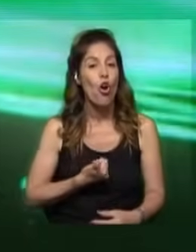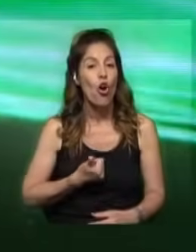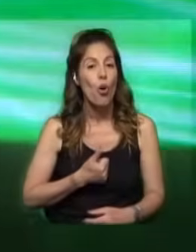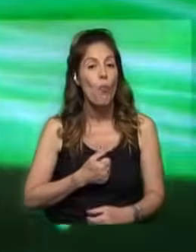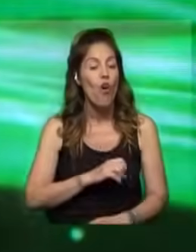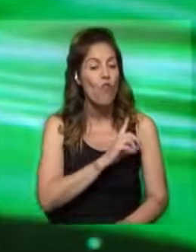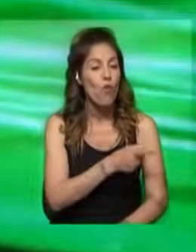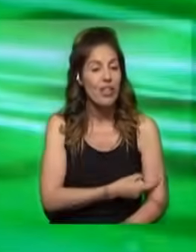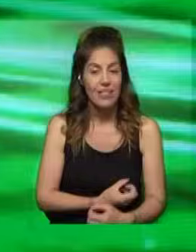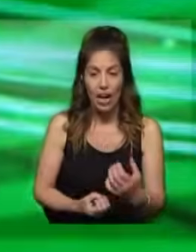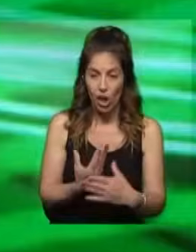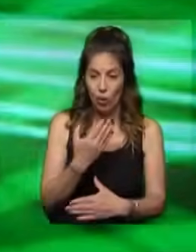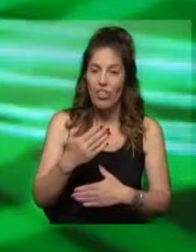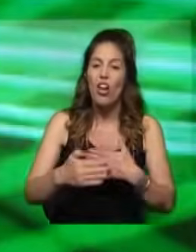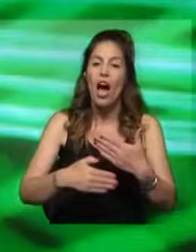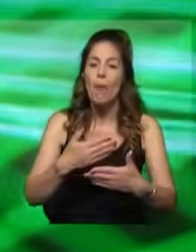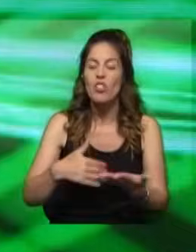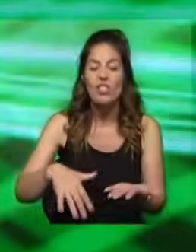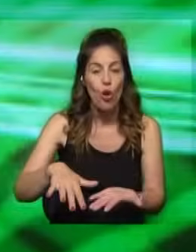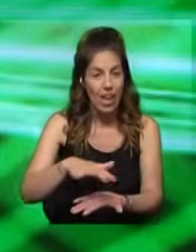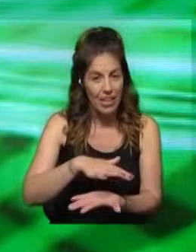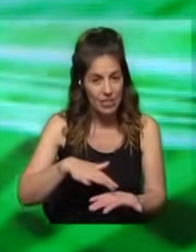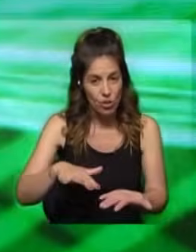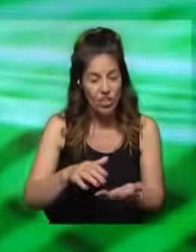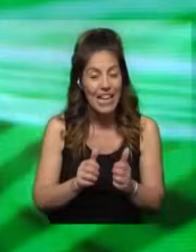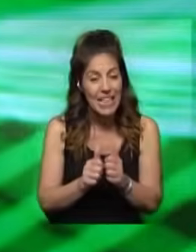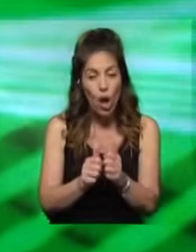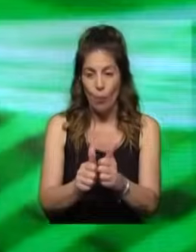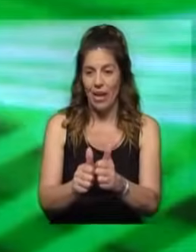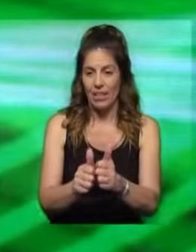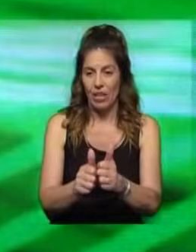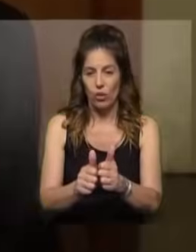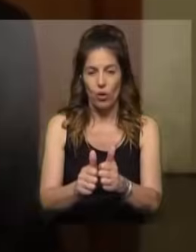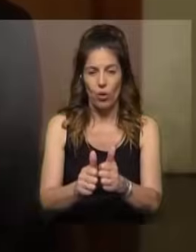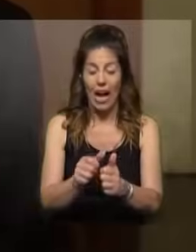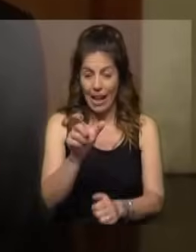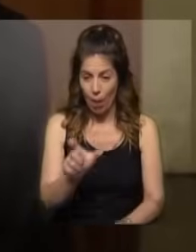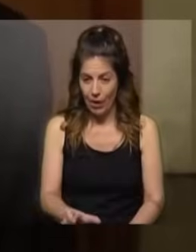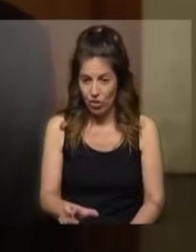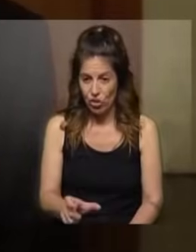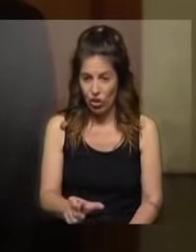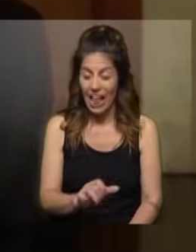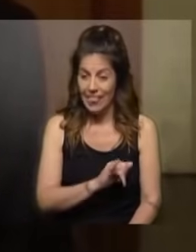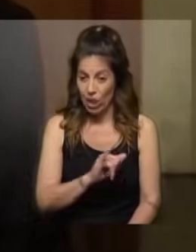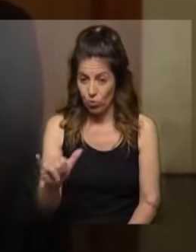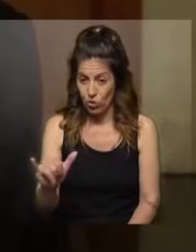ha procesado esta situación que es acompañando a a la persona